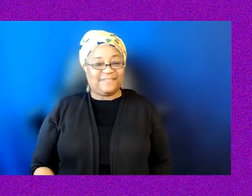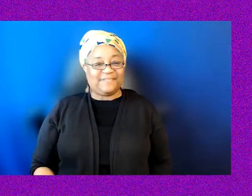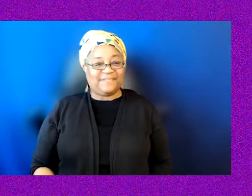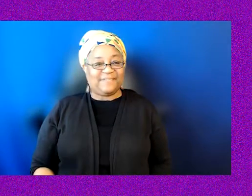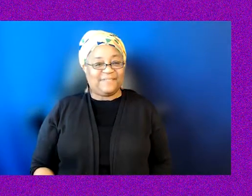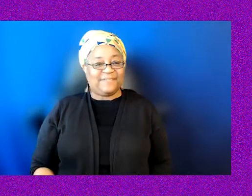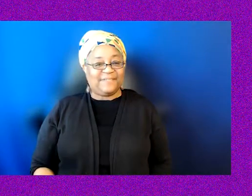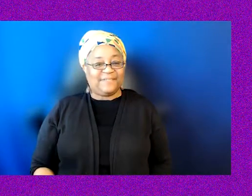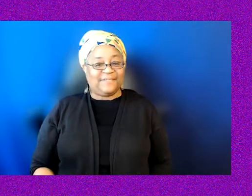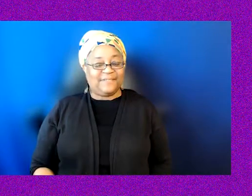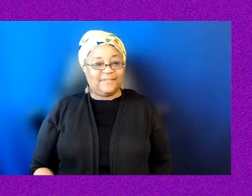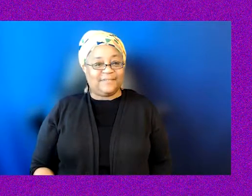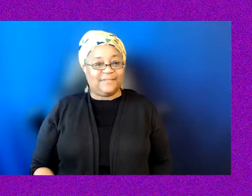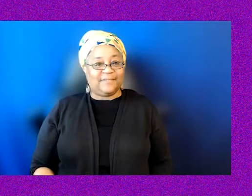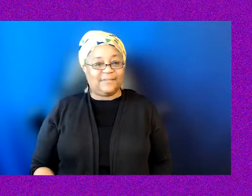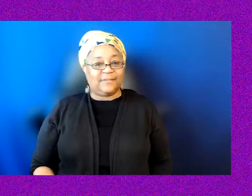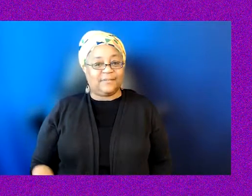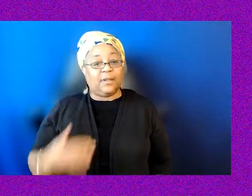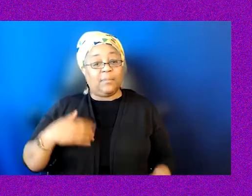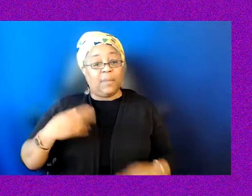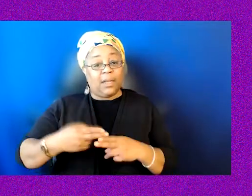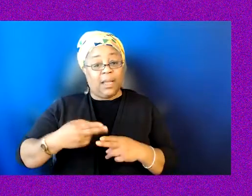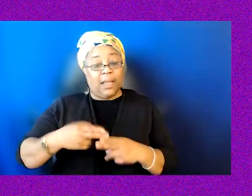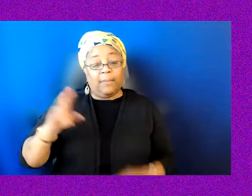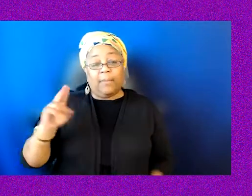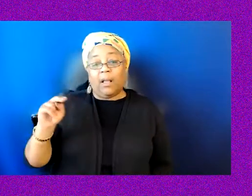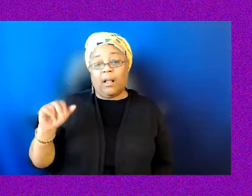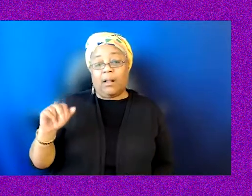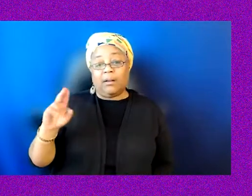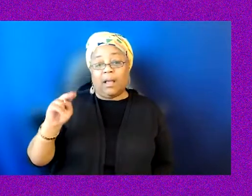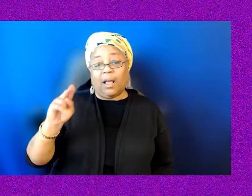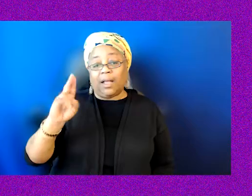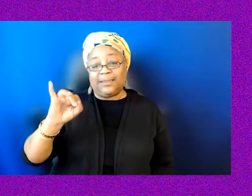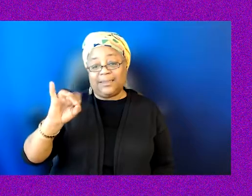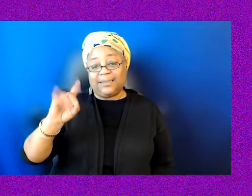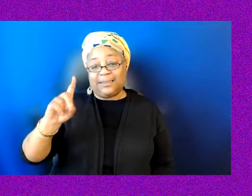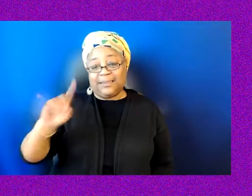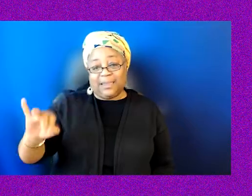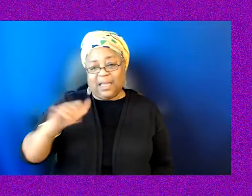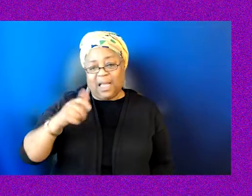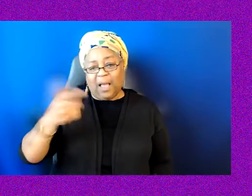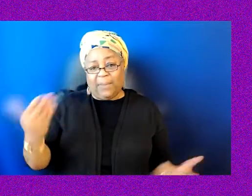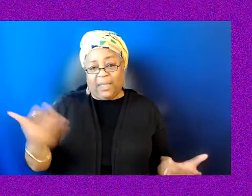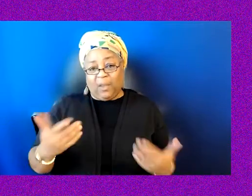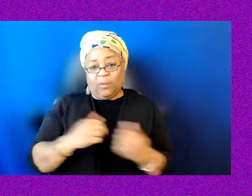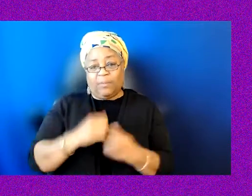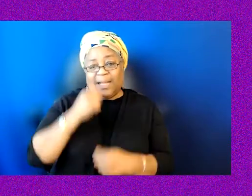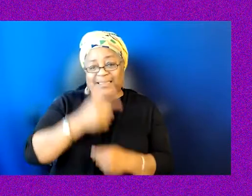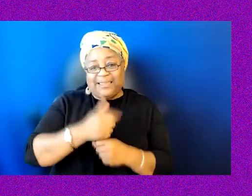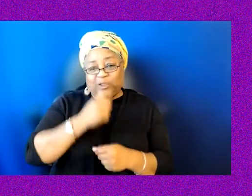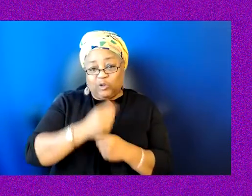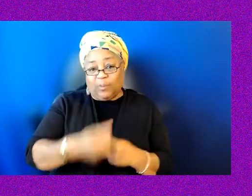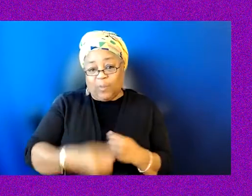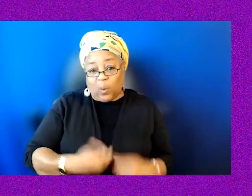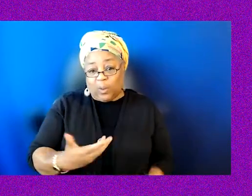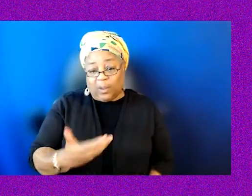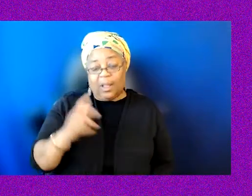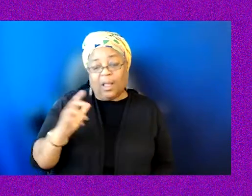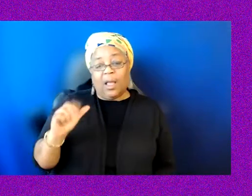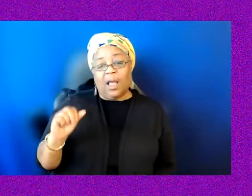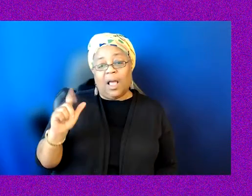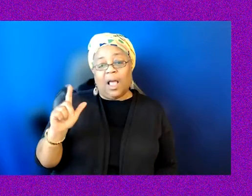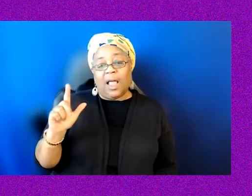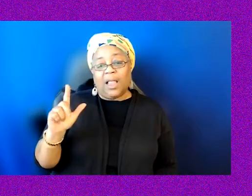Saludos a AMC. Well, my name is Nandi. Mi nombre es and Nandi. I'm here with my sister poets. Y estoy aquí Alicia con Burns, mis poetas,